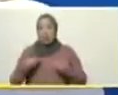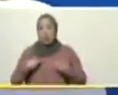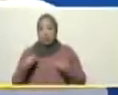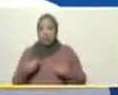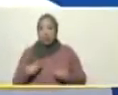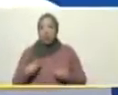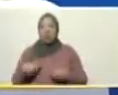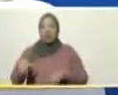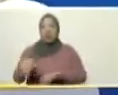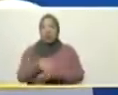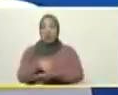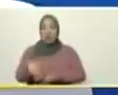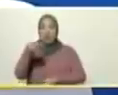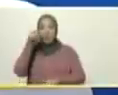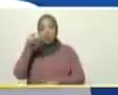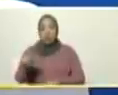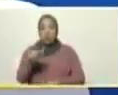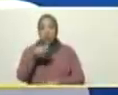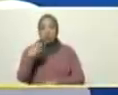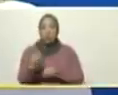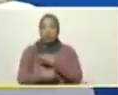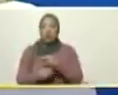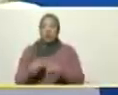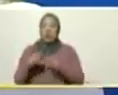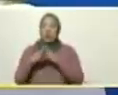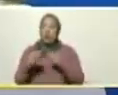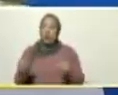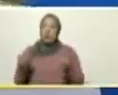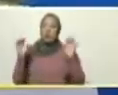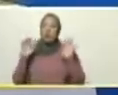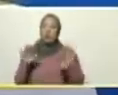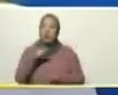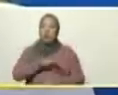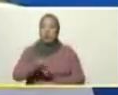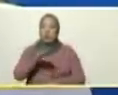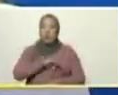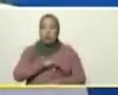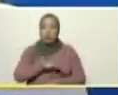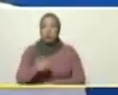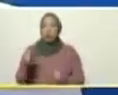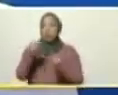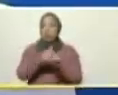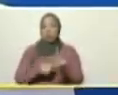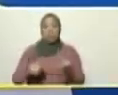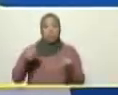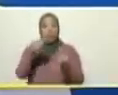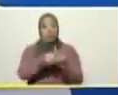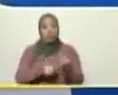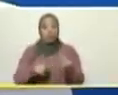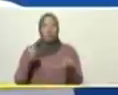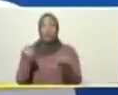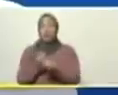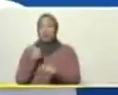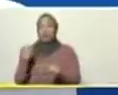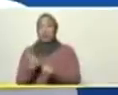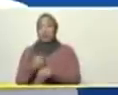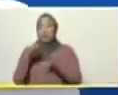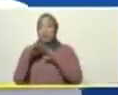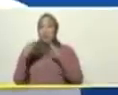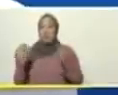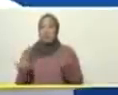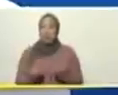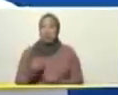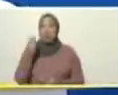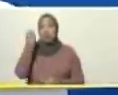popular que se trata de cubrir todos los movimientos sociales del mundo, la lucha de la clase trabajadora en el mundo, y creo